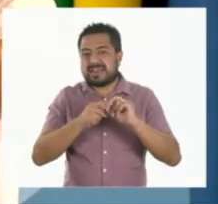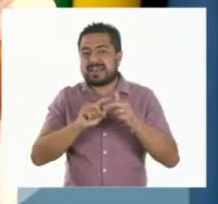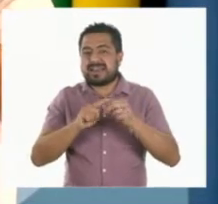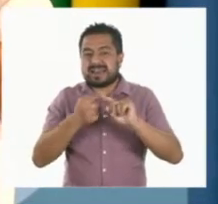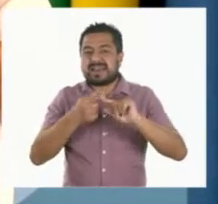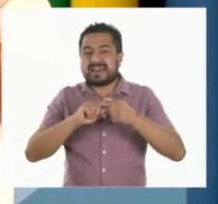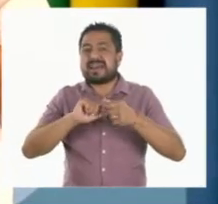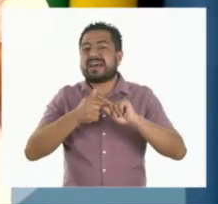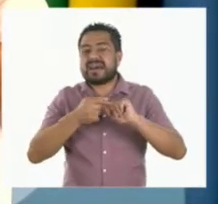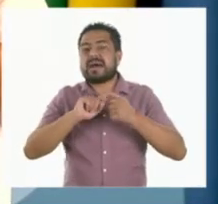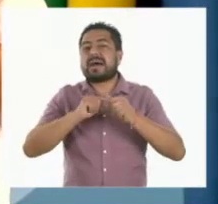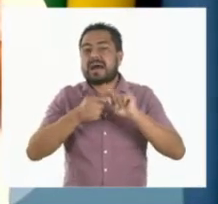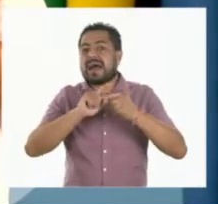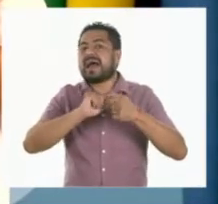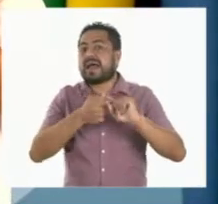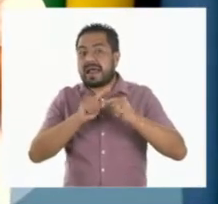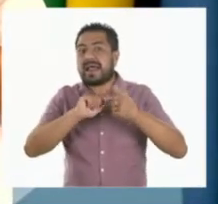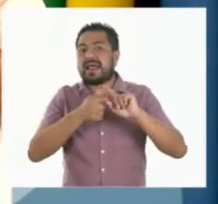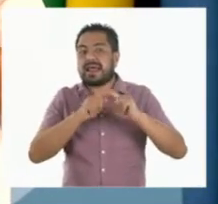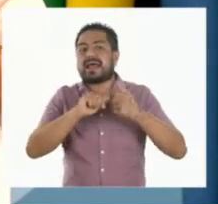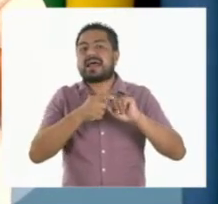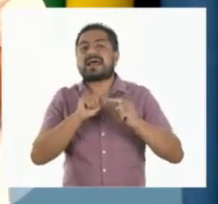van caminando.